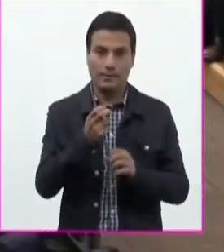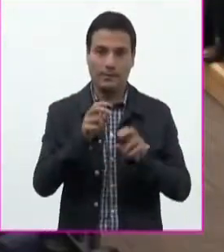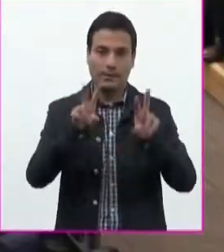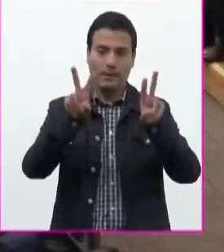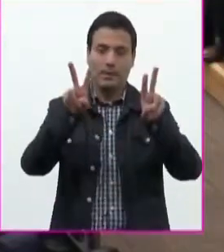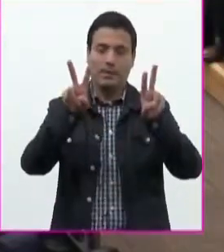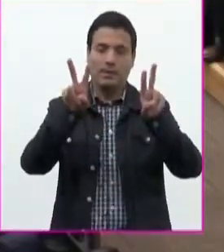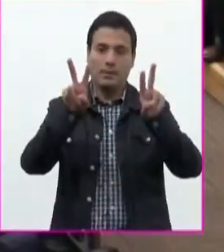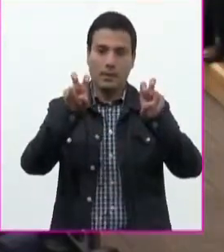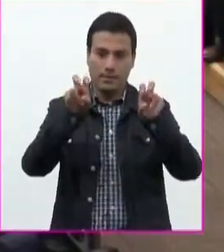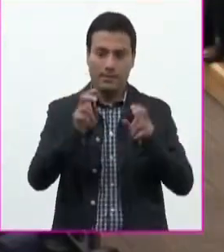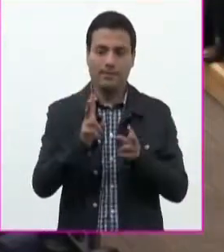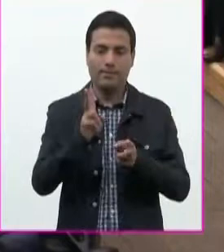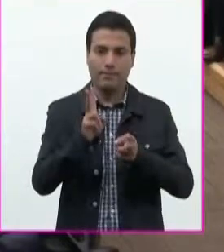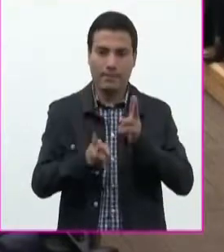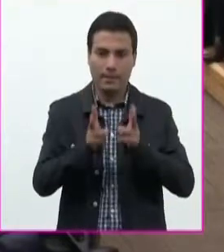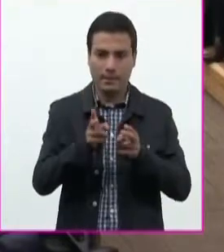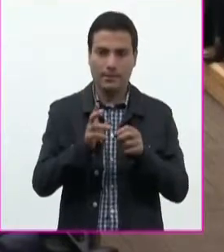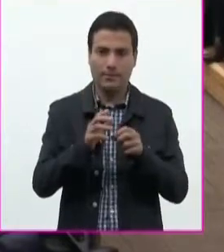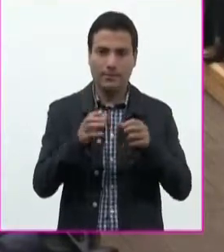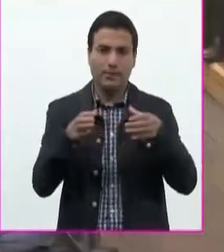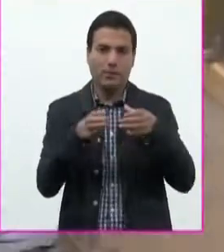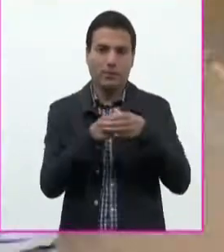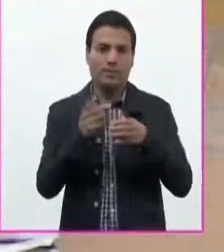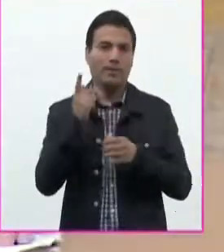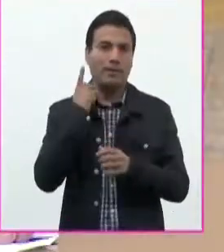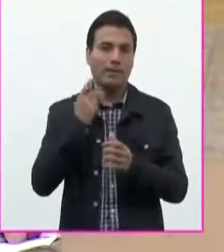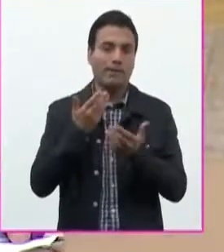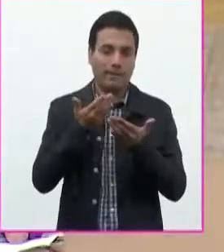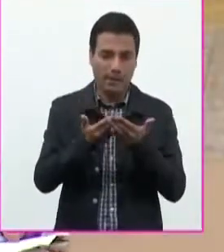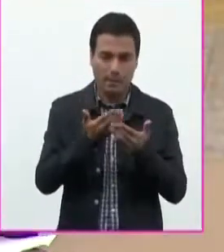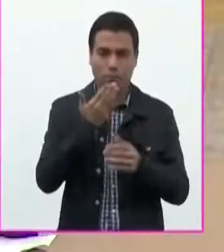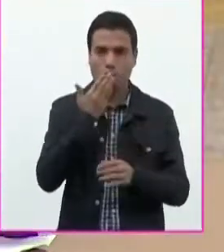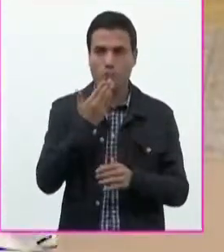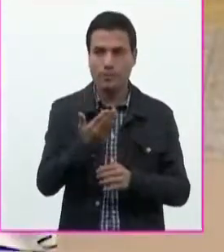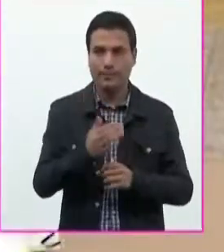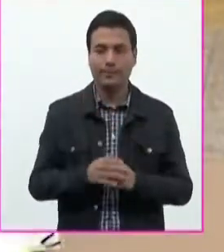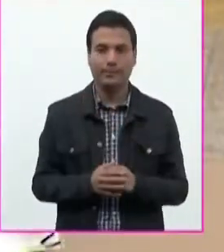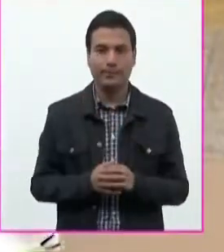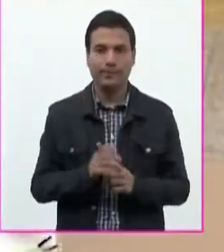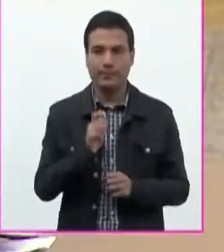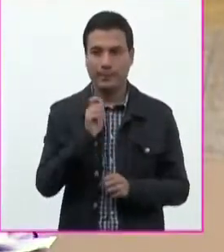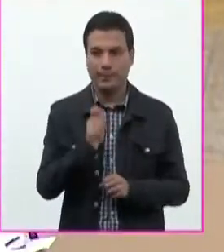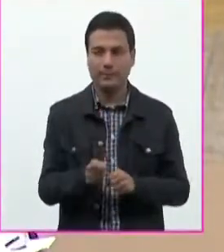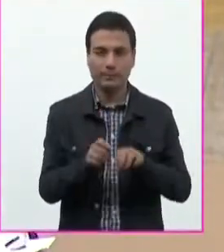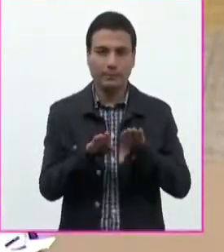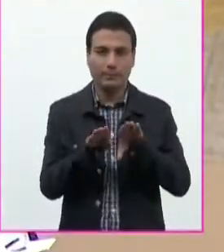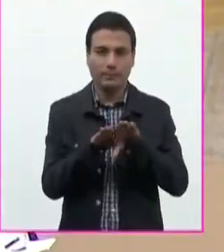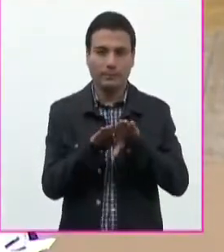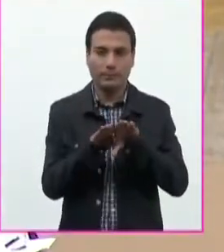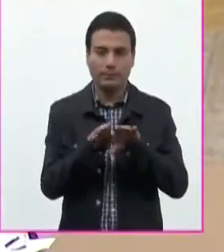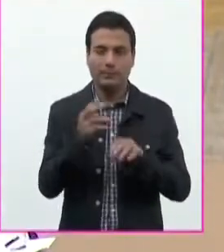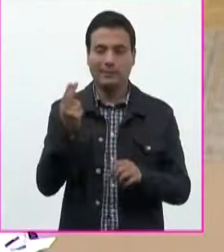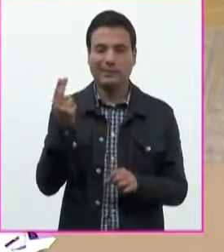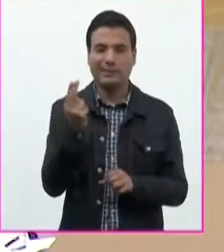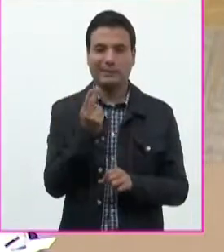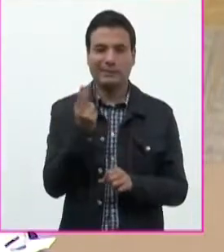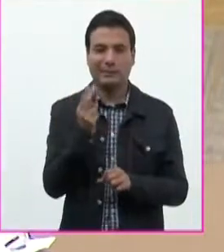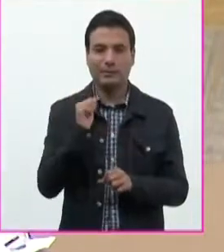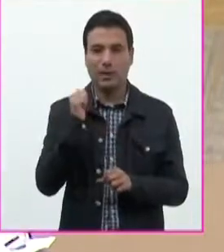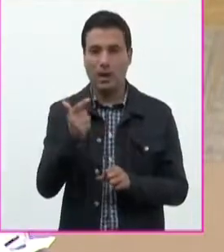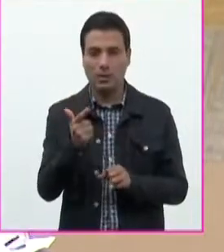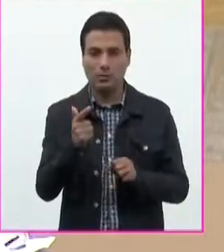en asuntos generales por tres partidos políticos, que justamente se refiere a la necesidad de tener algún